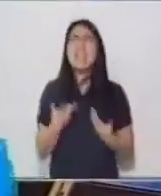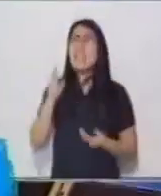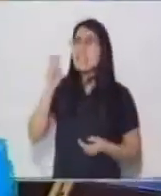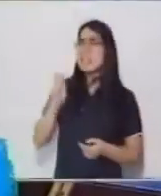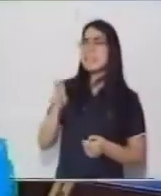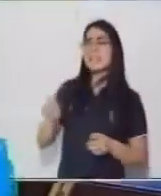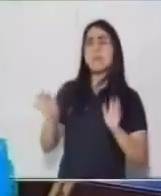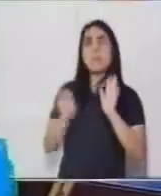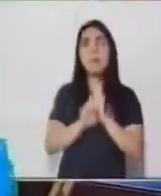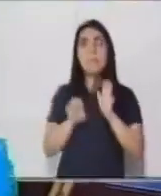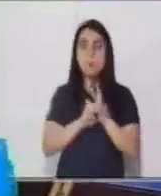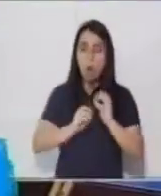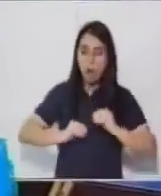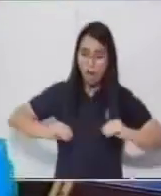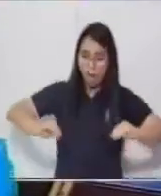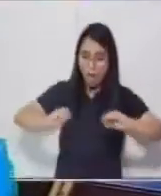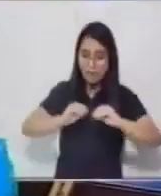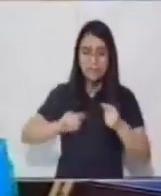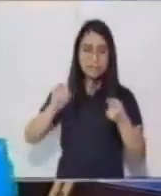importante, ¿verdad?